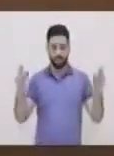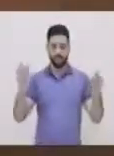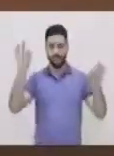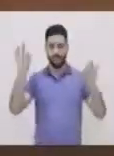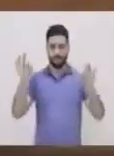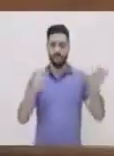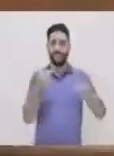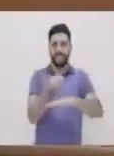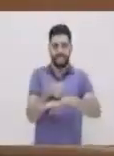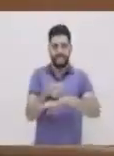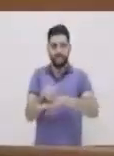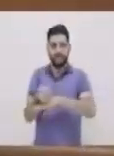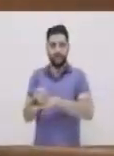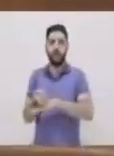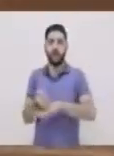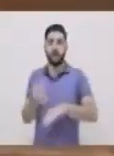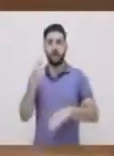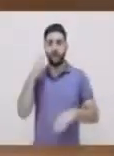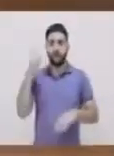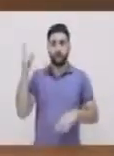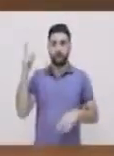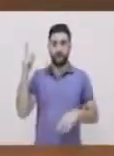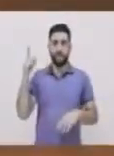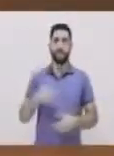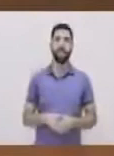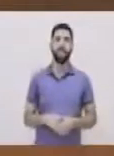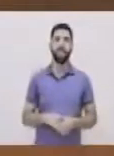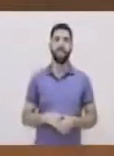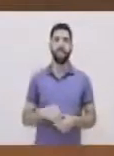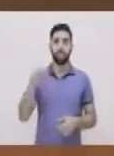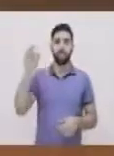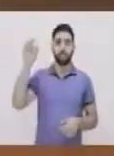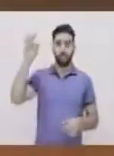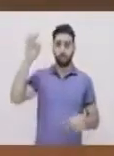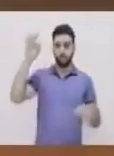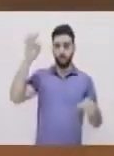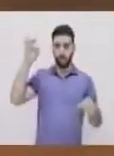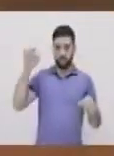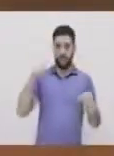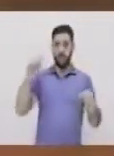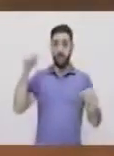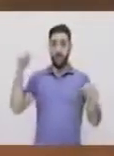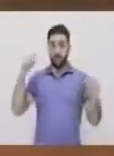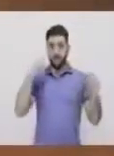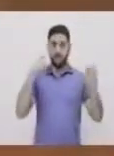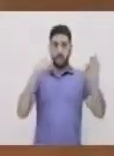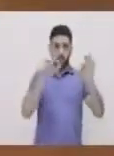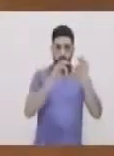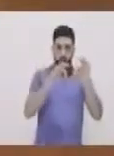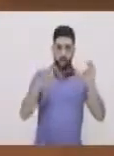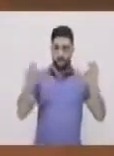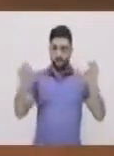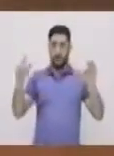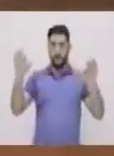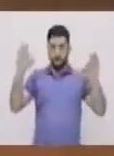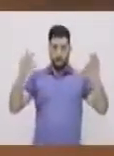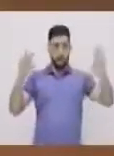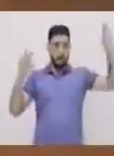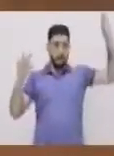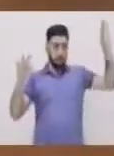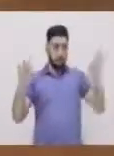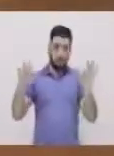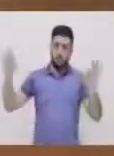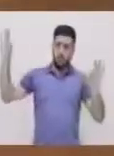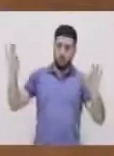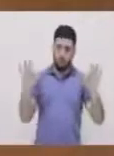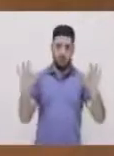5 canicas estacionadas. Vamos a soltar una desde cierta altura. Observa lo que sucede. ¿Notaste lo que